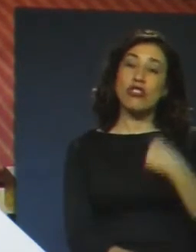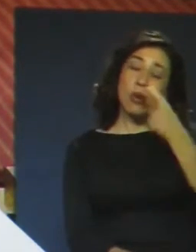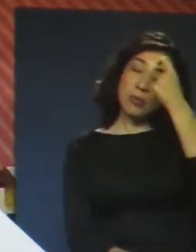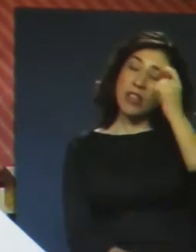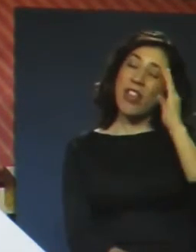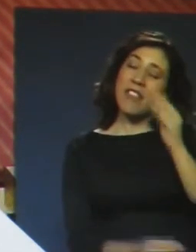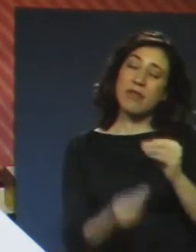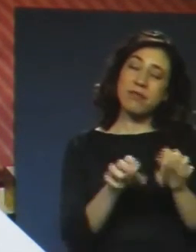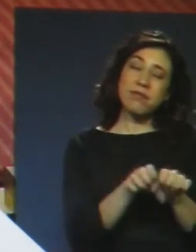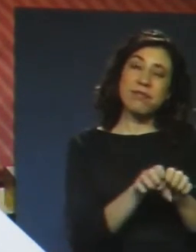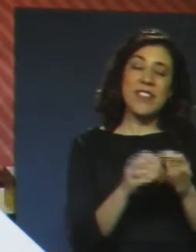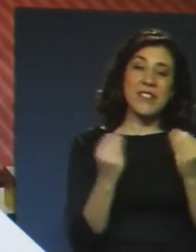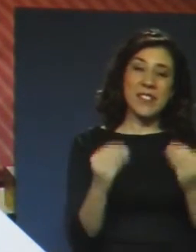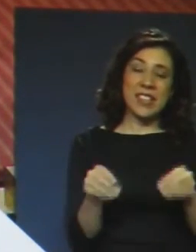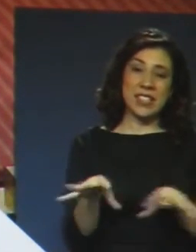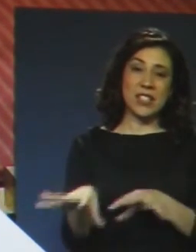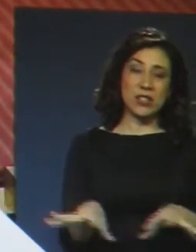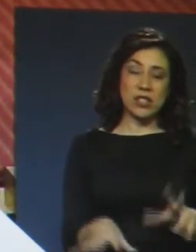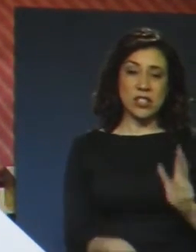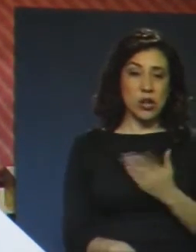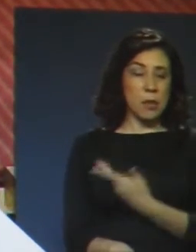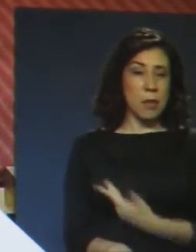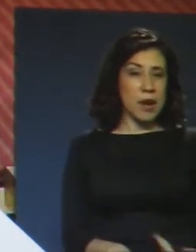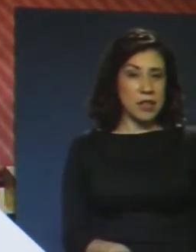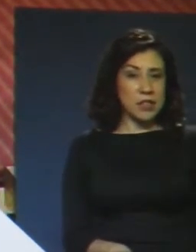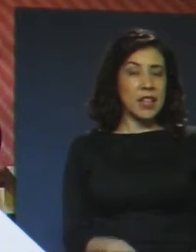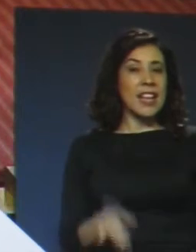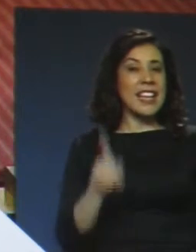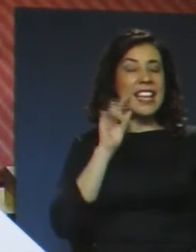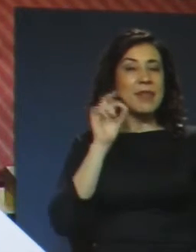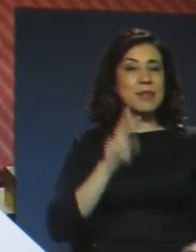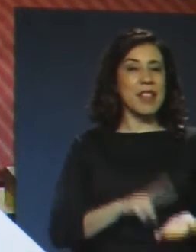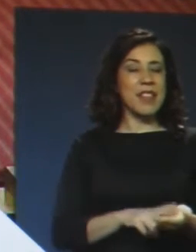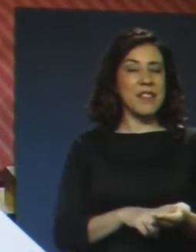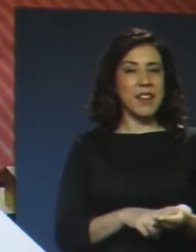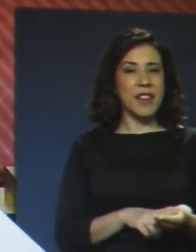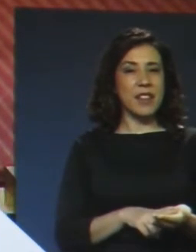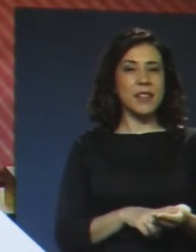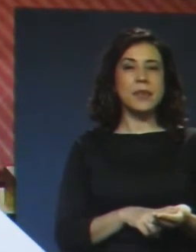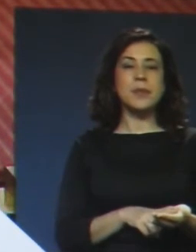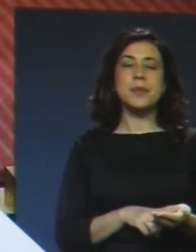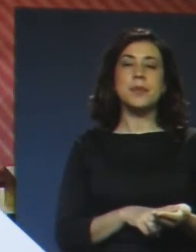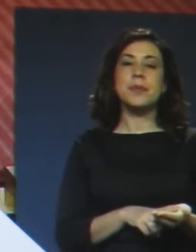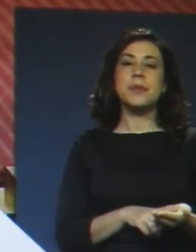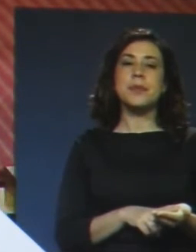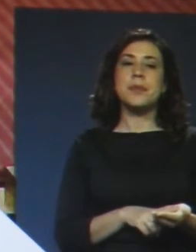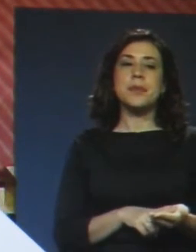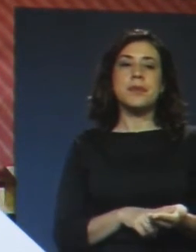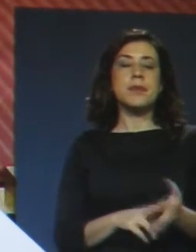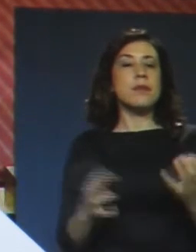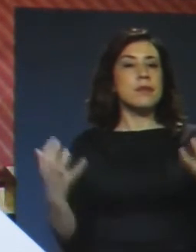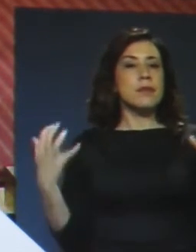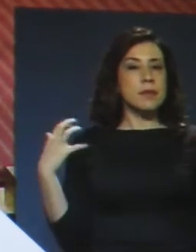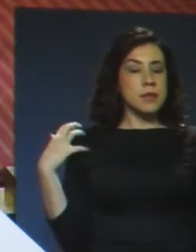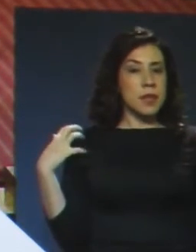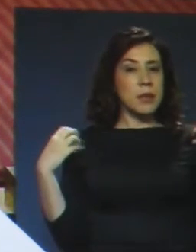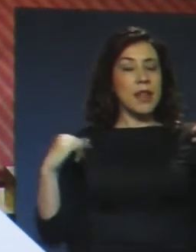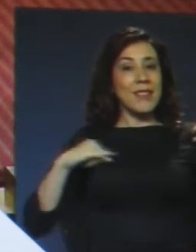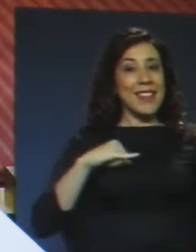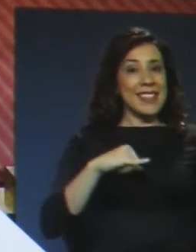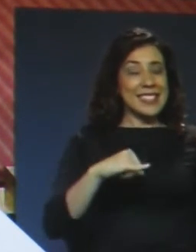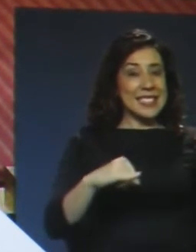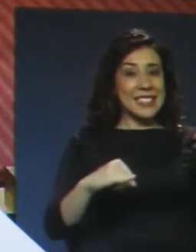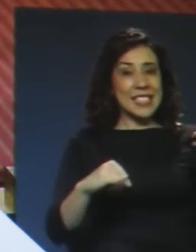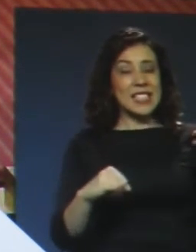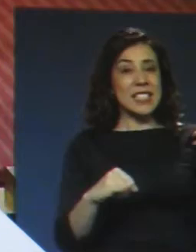que definir bien esto, señor presidente, quién es efectivamente y en definitiva el responsable de continuar o